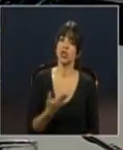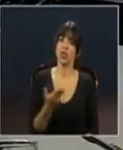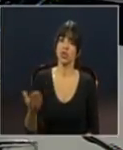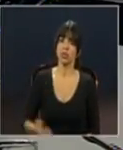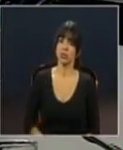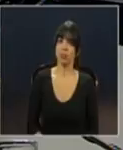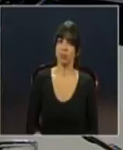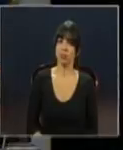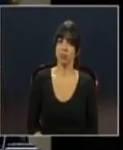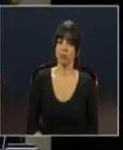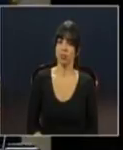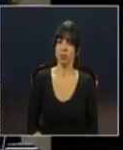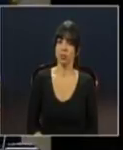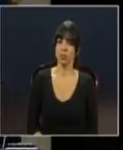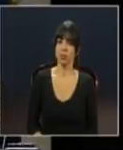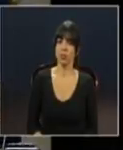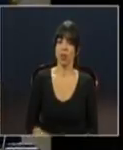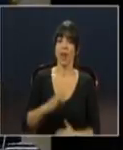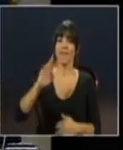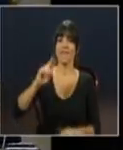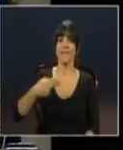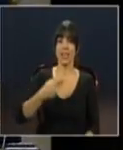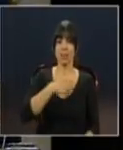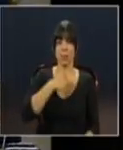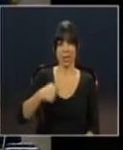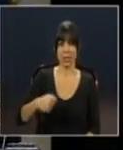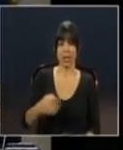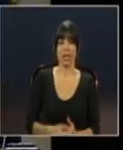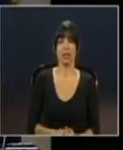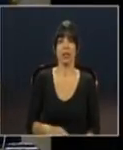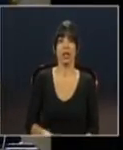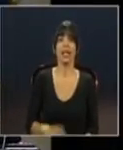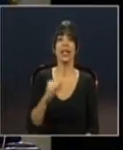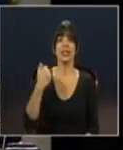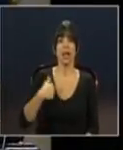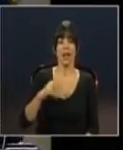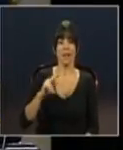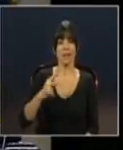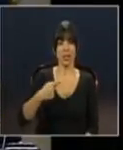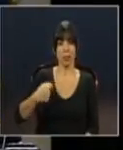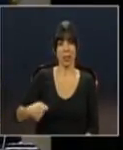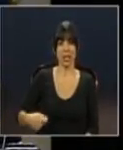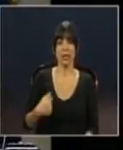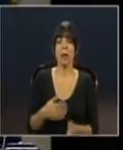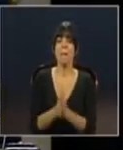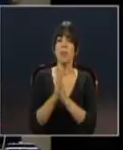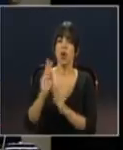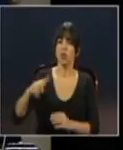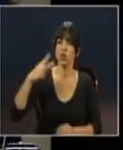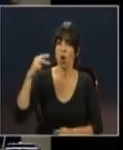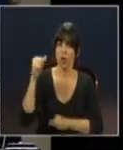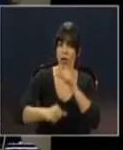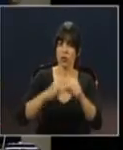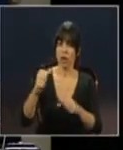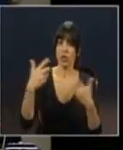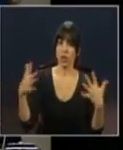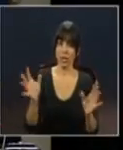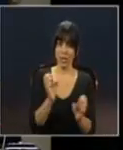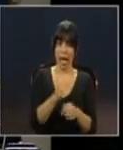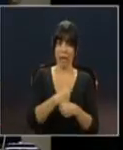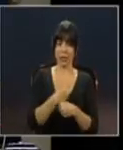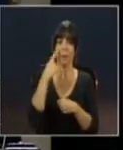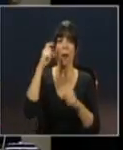ministros, a la y el vicepresidente, les pido un esfuerzo supremo mayor aún al que ya hacen